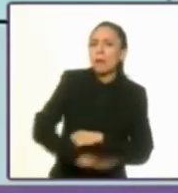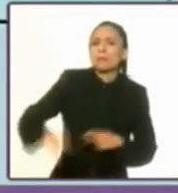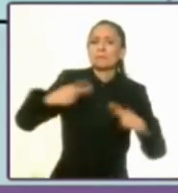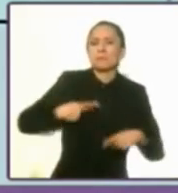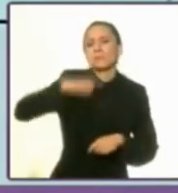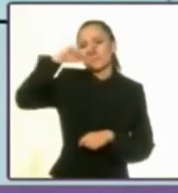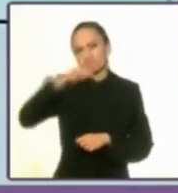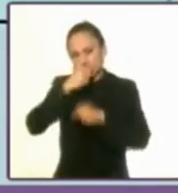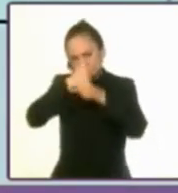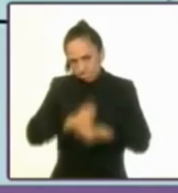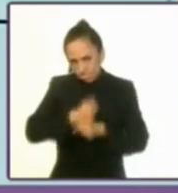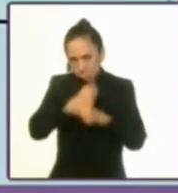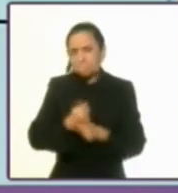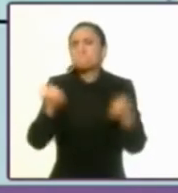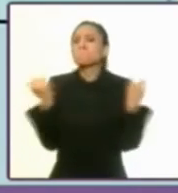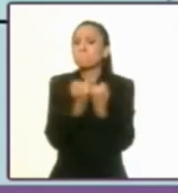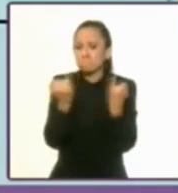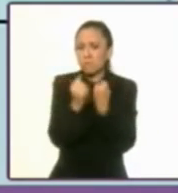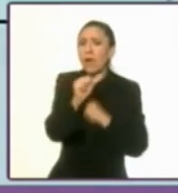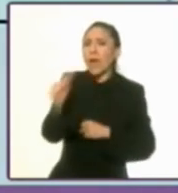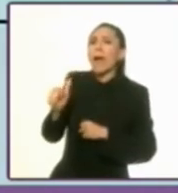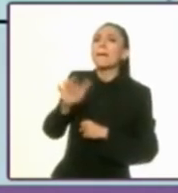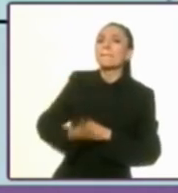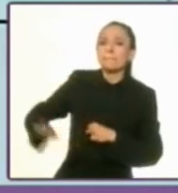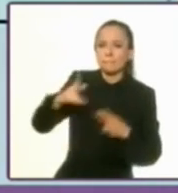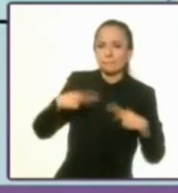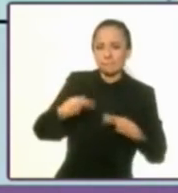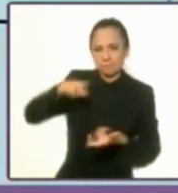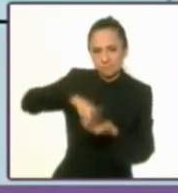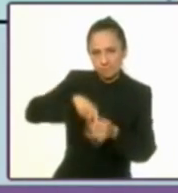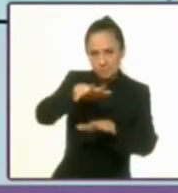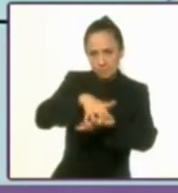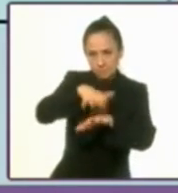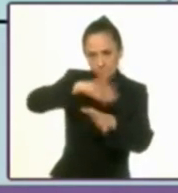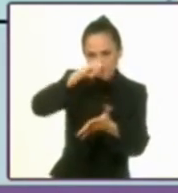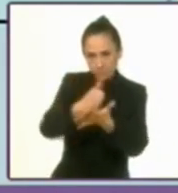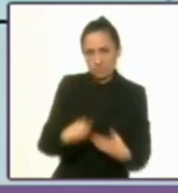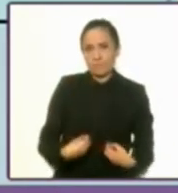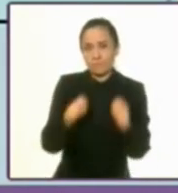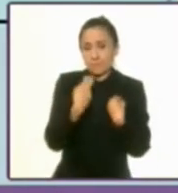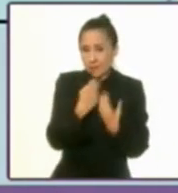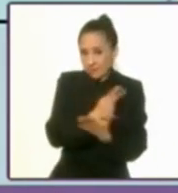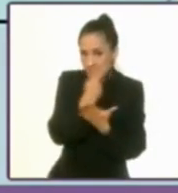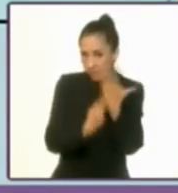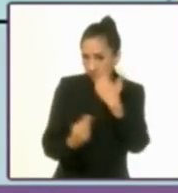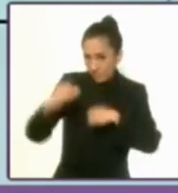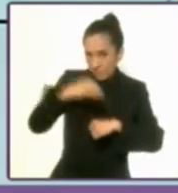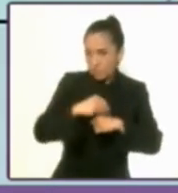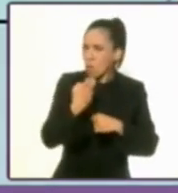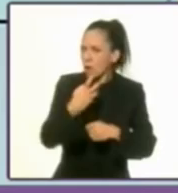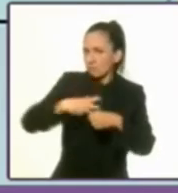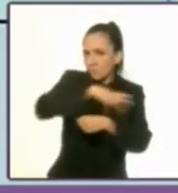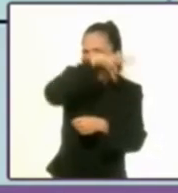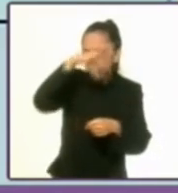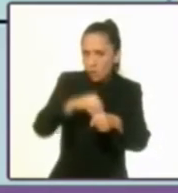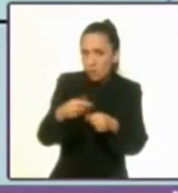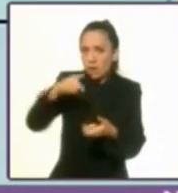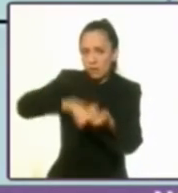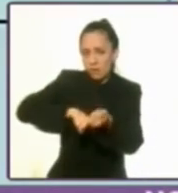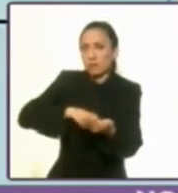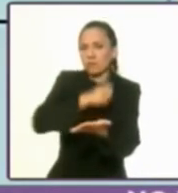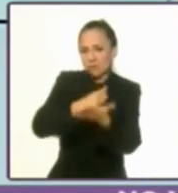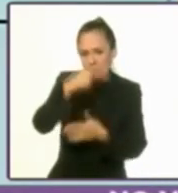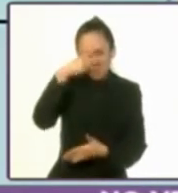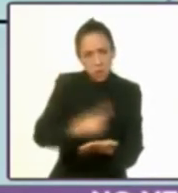preguntar también a las personas de tlalpan es el único programa integral que se hizo en la ciudad de mexico que